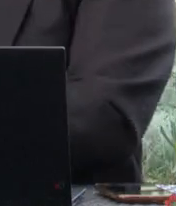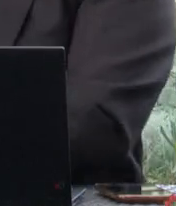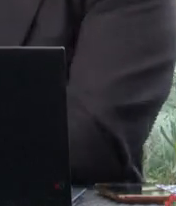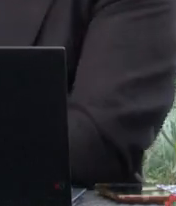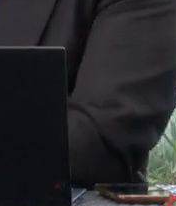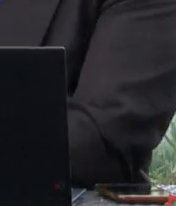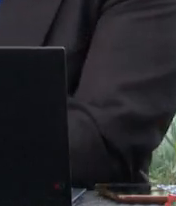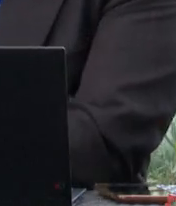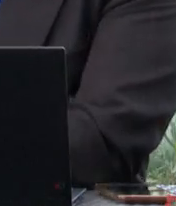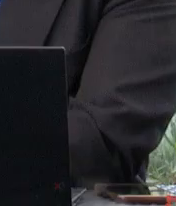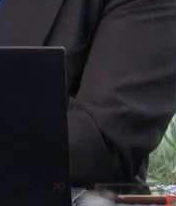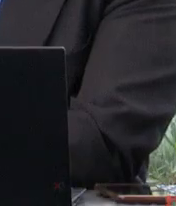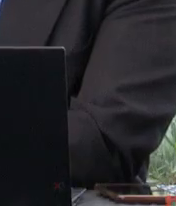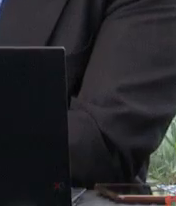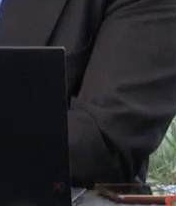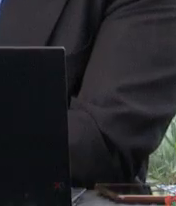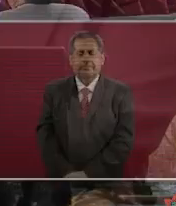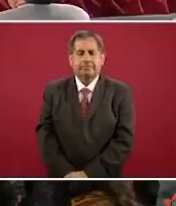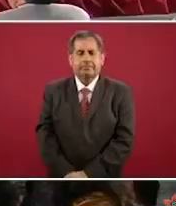escucharlo.